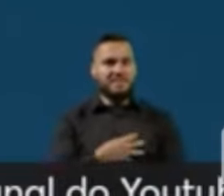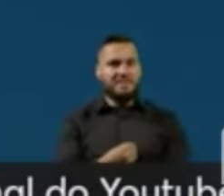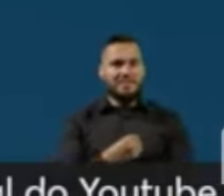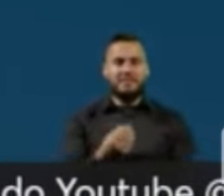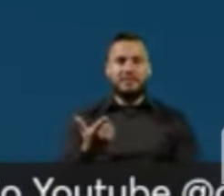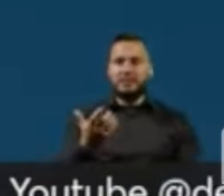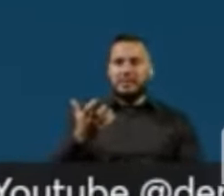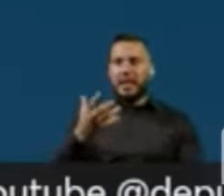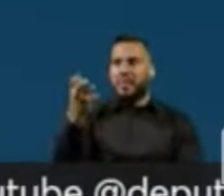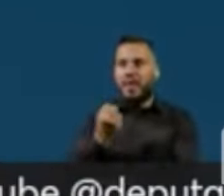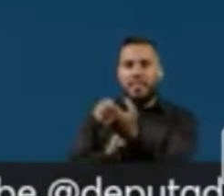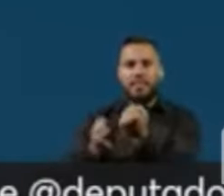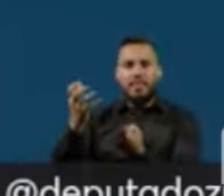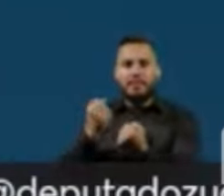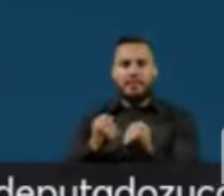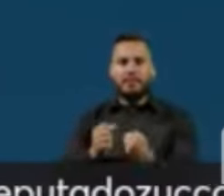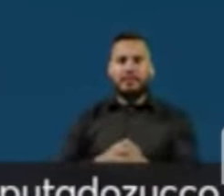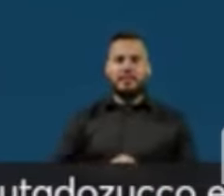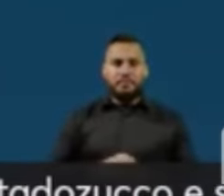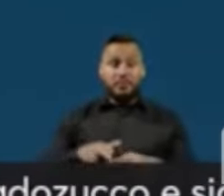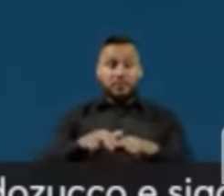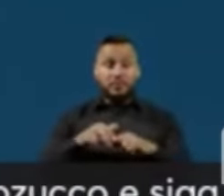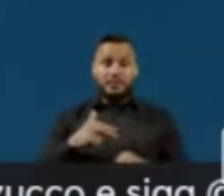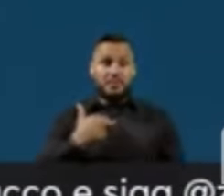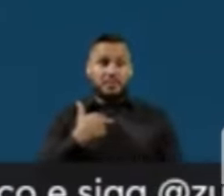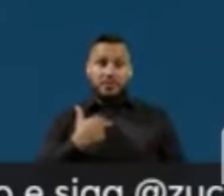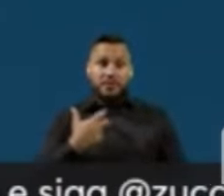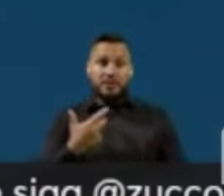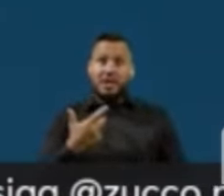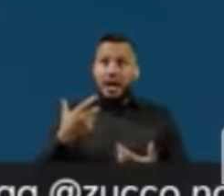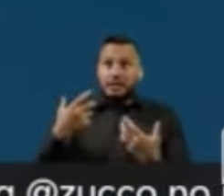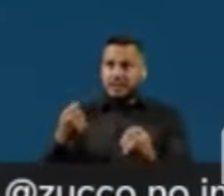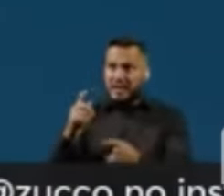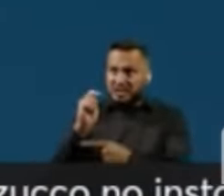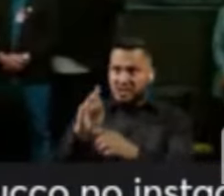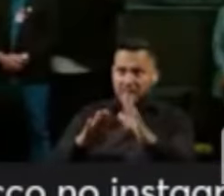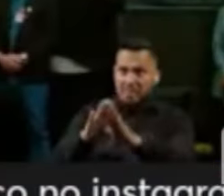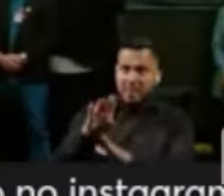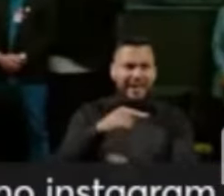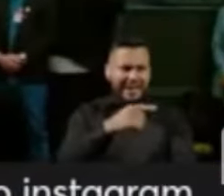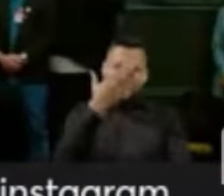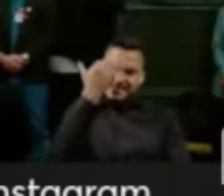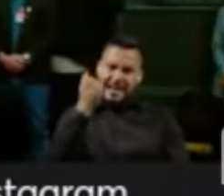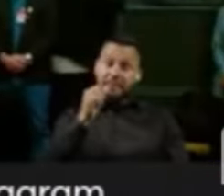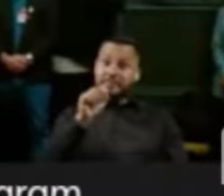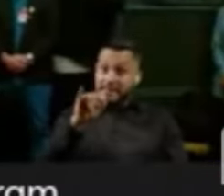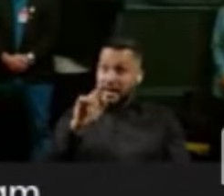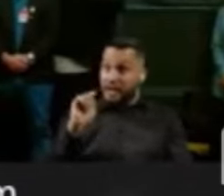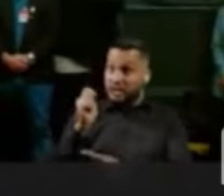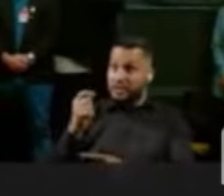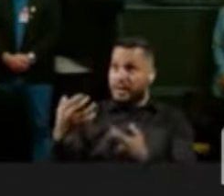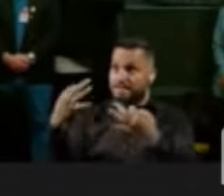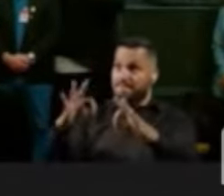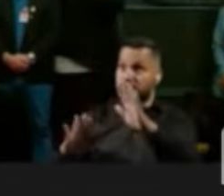bien, porque ellos saben que si a la Argentina le va bien, a ellos les va mal. Por eso el nivel de obstrucción que ellos presenten